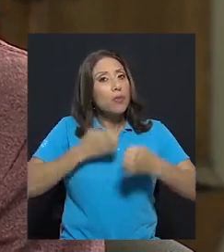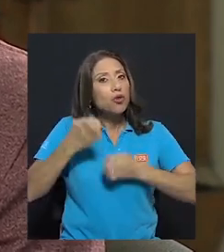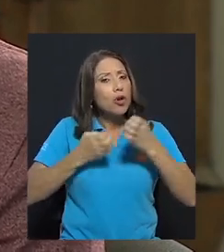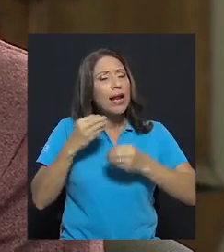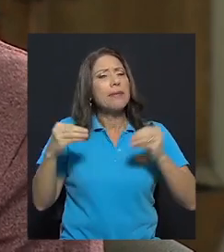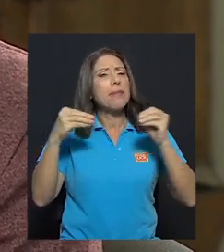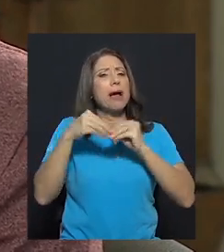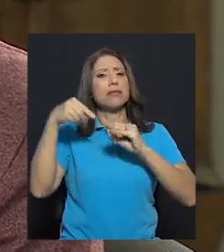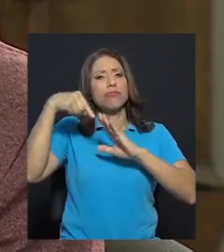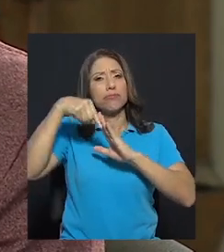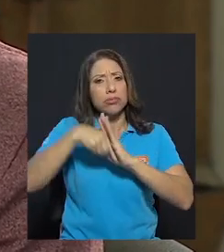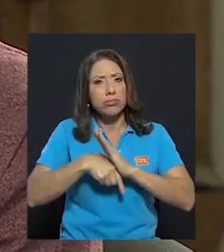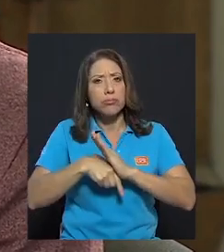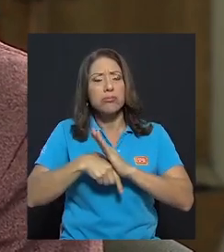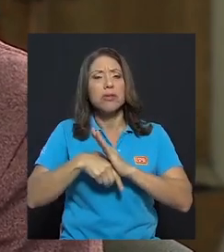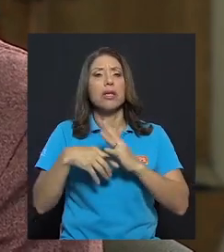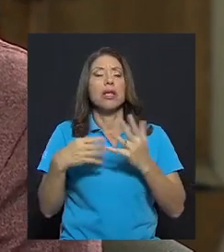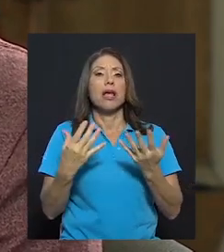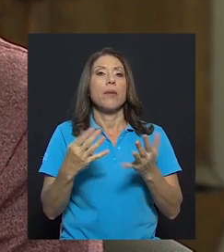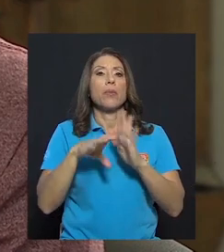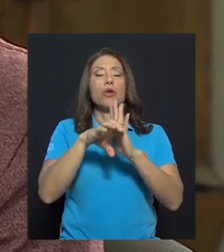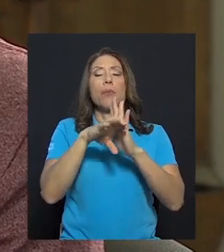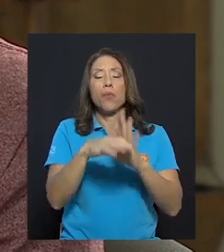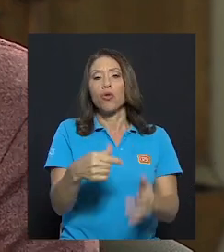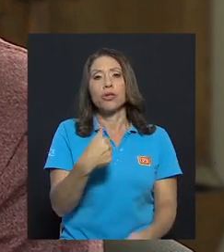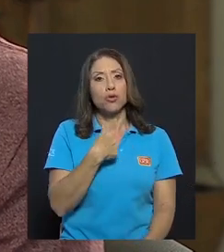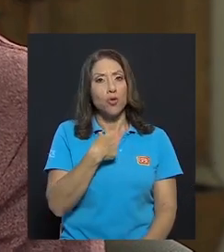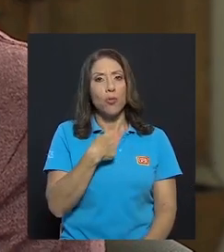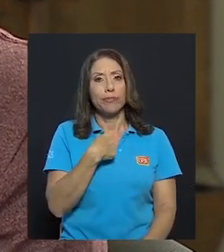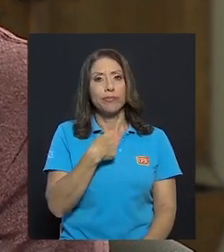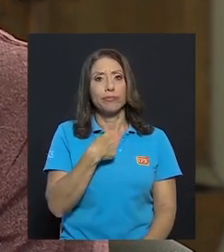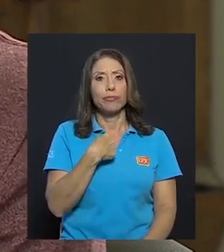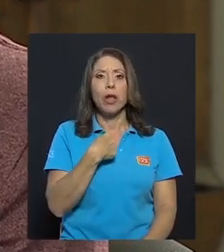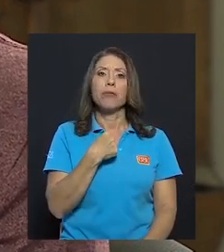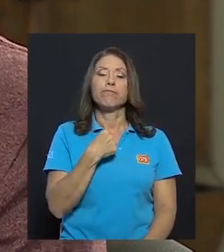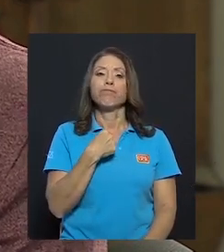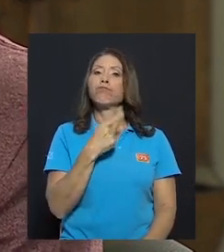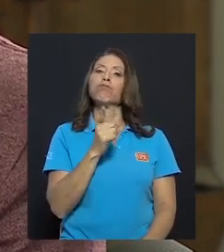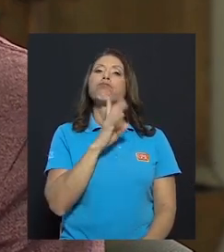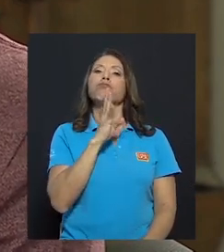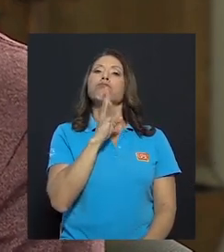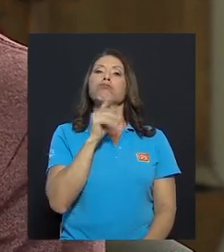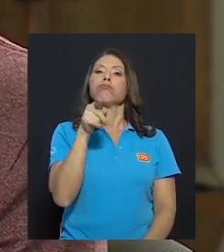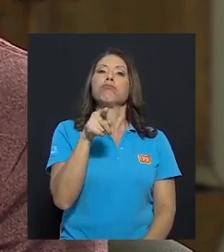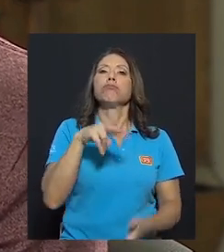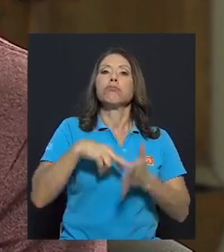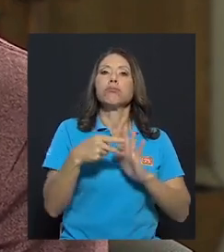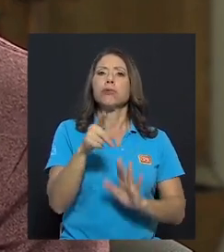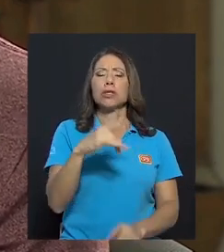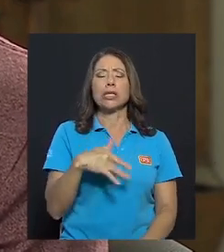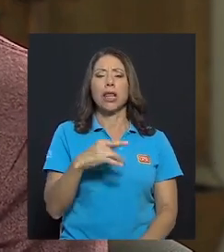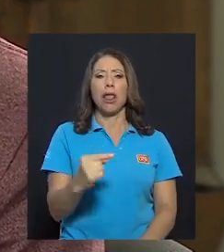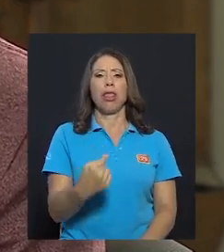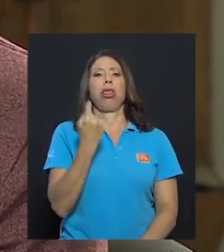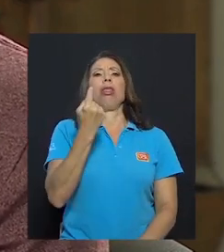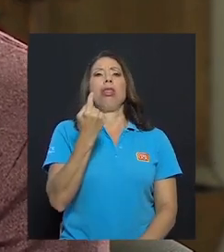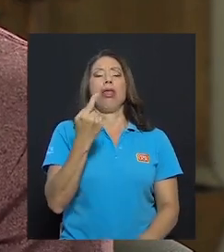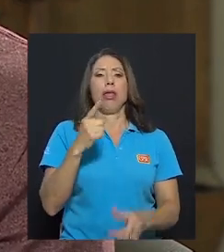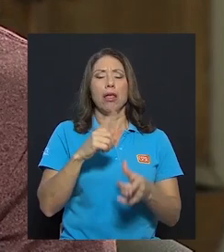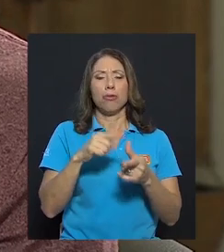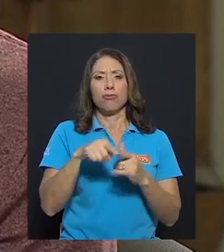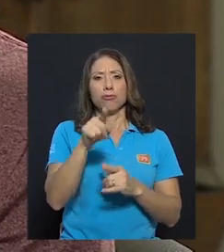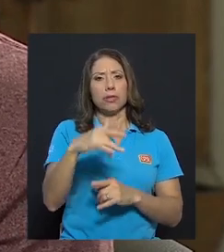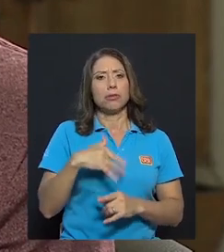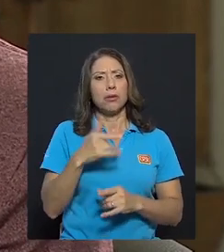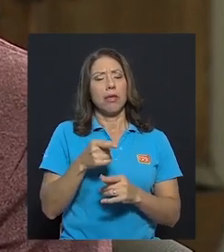inclusive, en donde simple hecho de yo no hablarle a usted puede ser que usted se sienta ofendido y entonces ya usted se puede